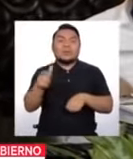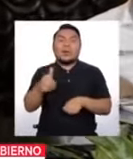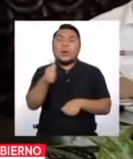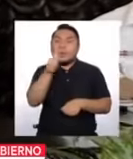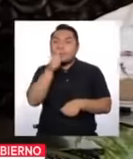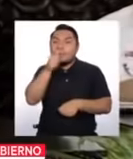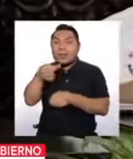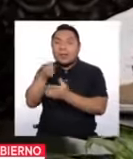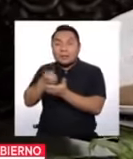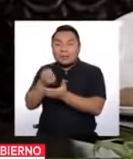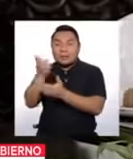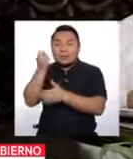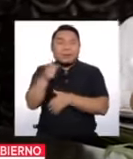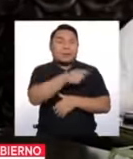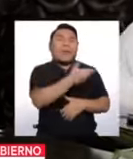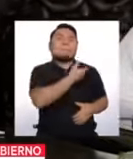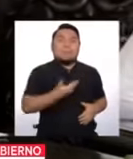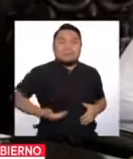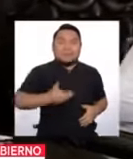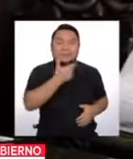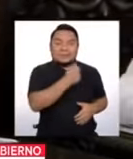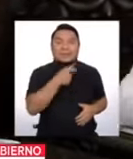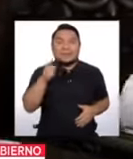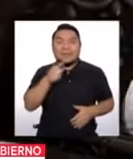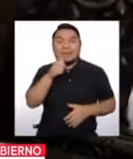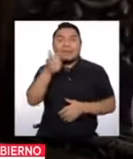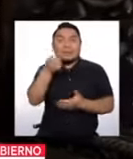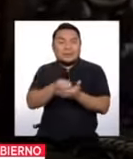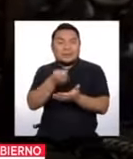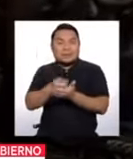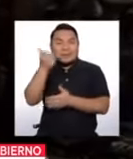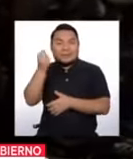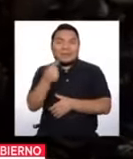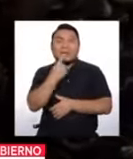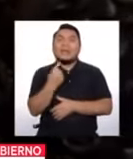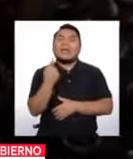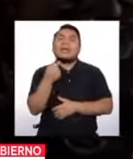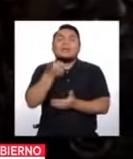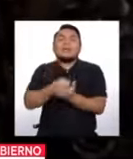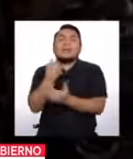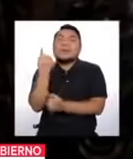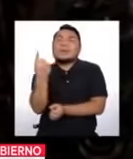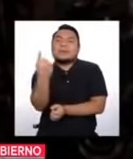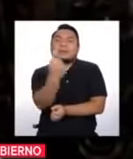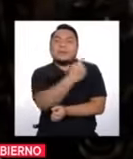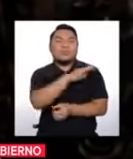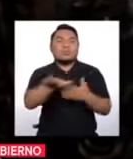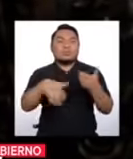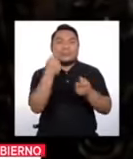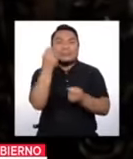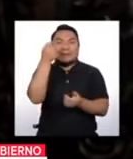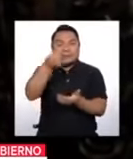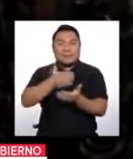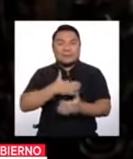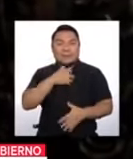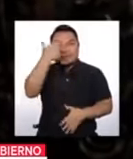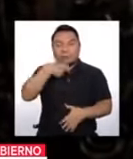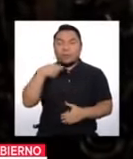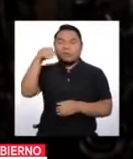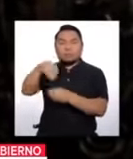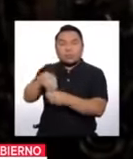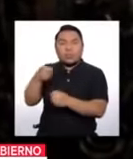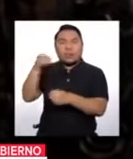público. En el sistema privado de pensiones tenemos lo que se llaman las cuentas individuales, donde todos los aportes que hace una persona, de